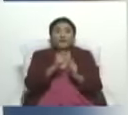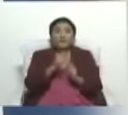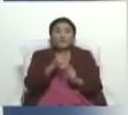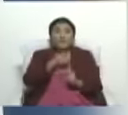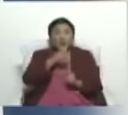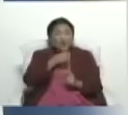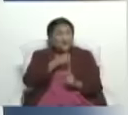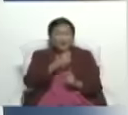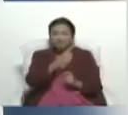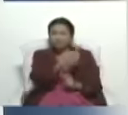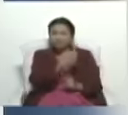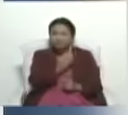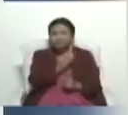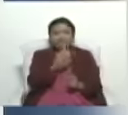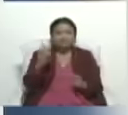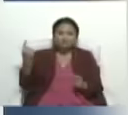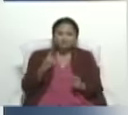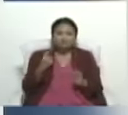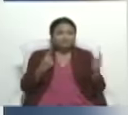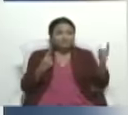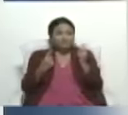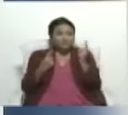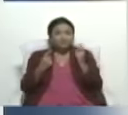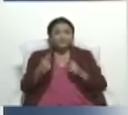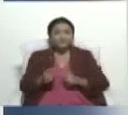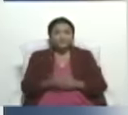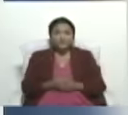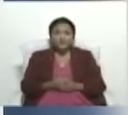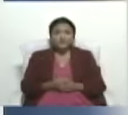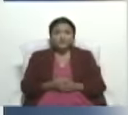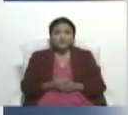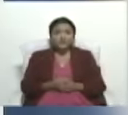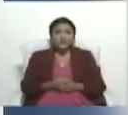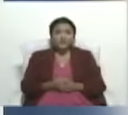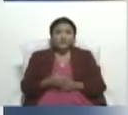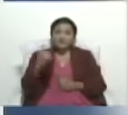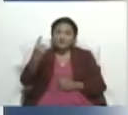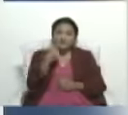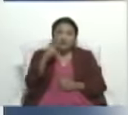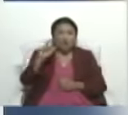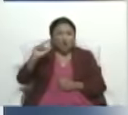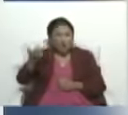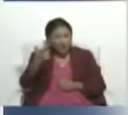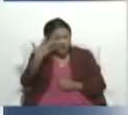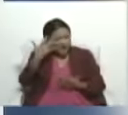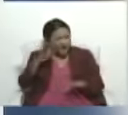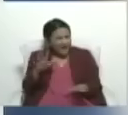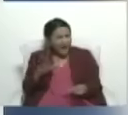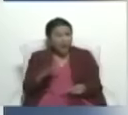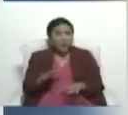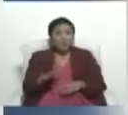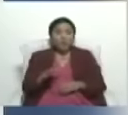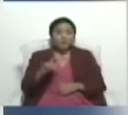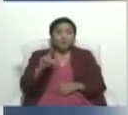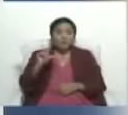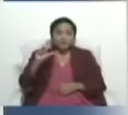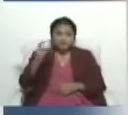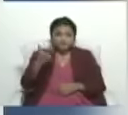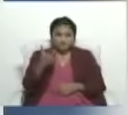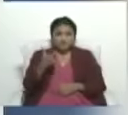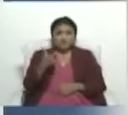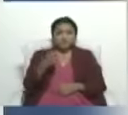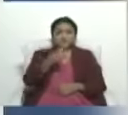redes estaban con la información, creo que llega Globovisión, creo que es Globovisión, y se acerca hacia